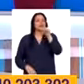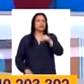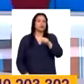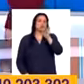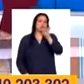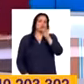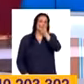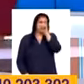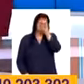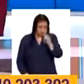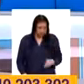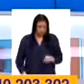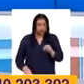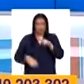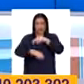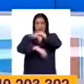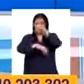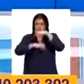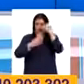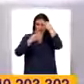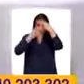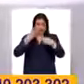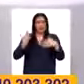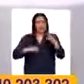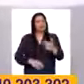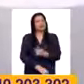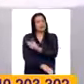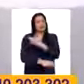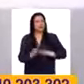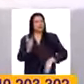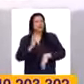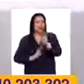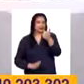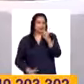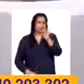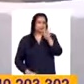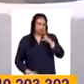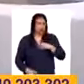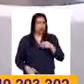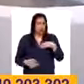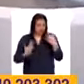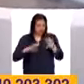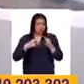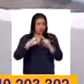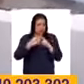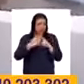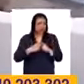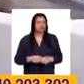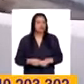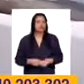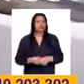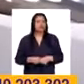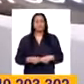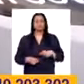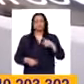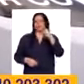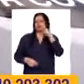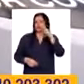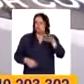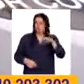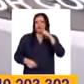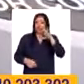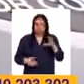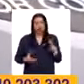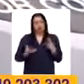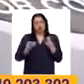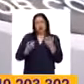40.8%, donde en varias de estas regiones ya se está vacunando a mayores de 18 años, es decir, chicos que pueden estar buscando